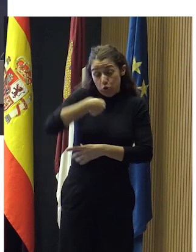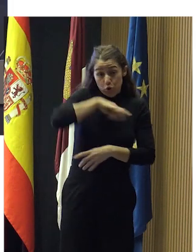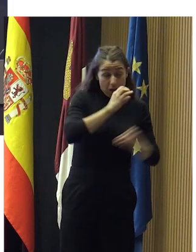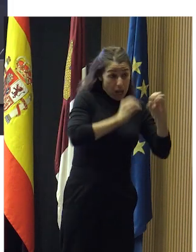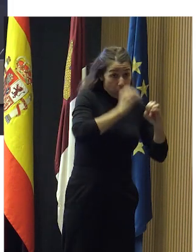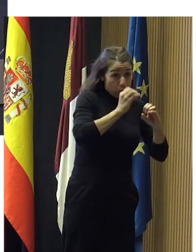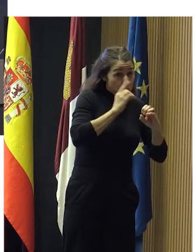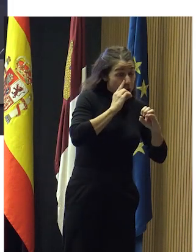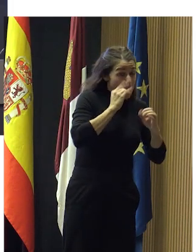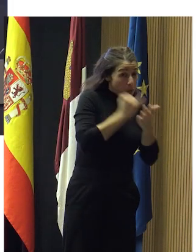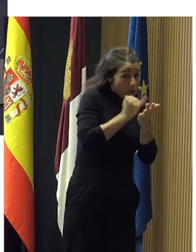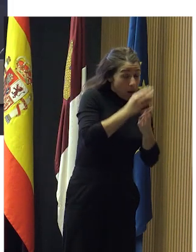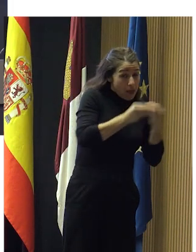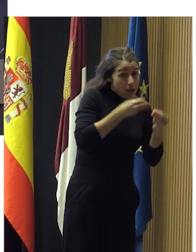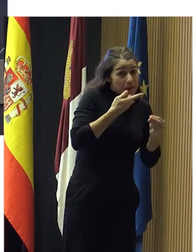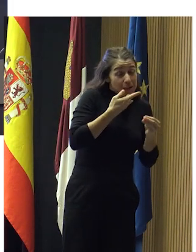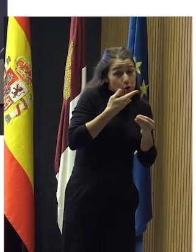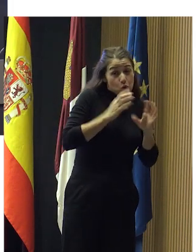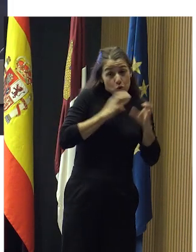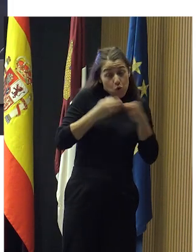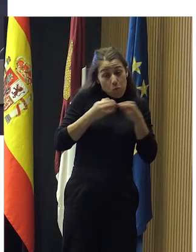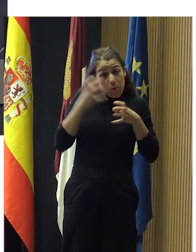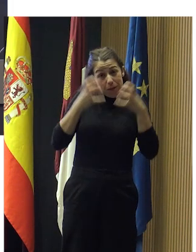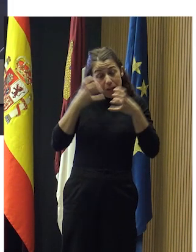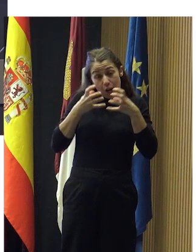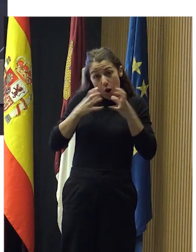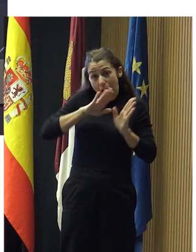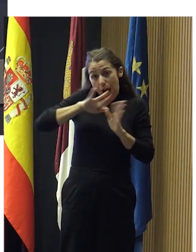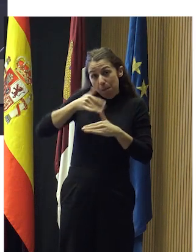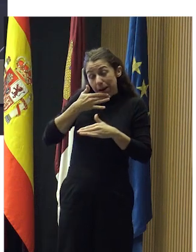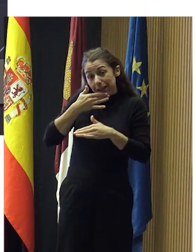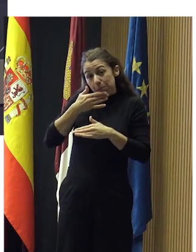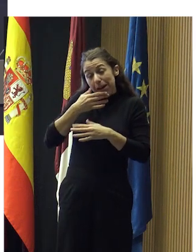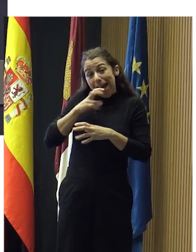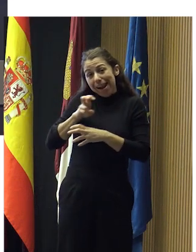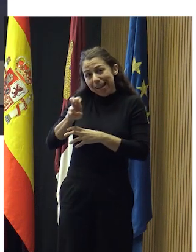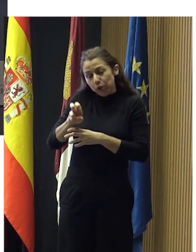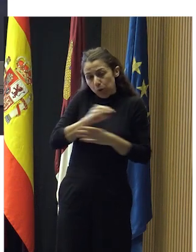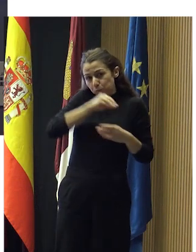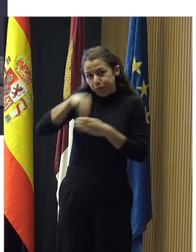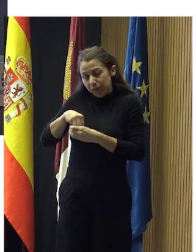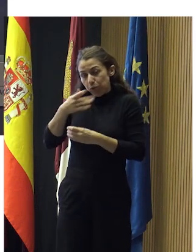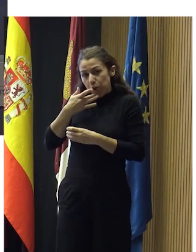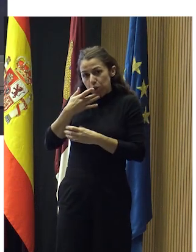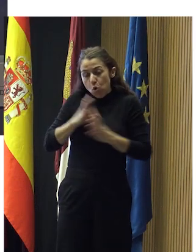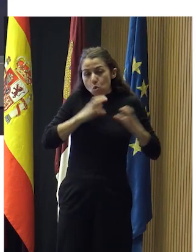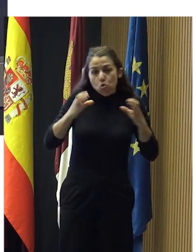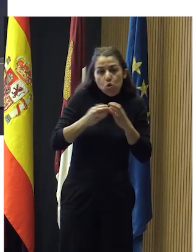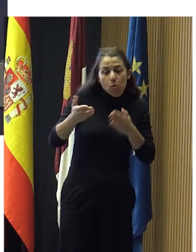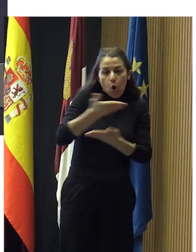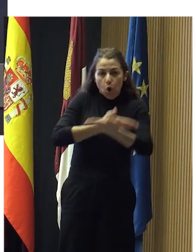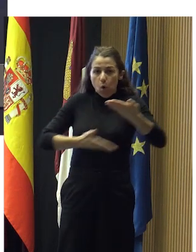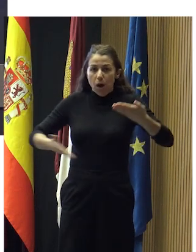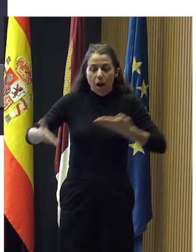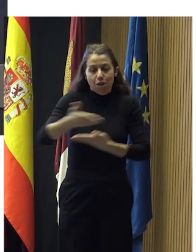laboratorio y en el equipo veterinario procesamos otra parte para meterla en los ratones. O sea, implica una coordinación de un equipo muy